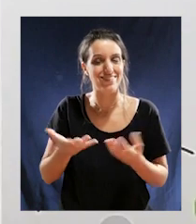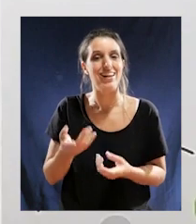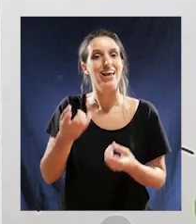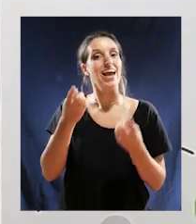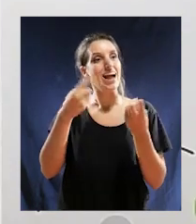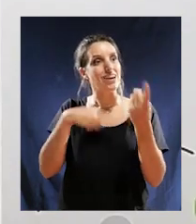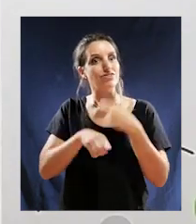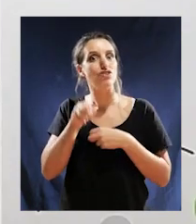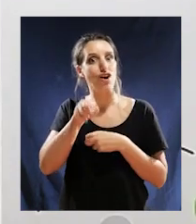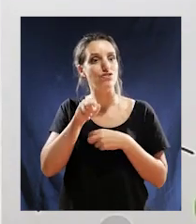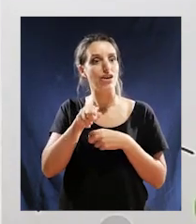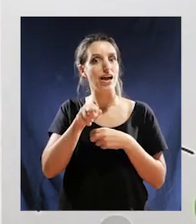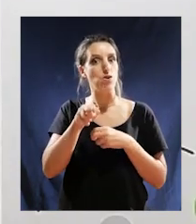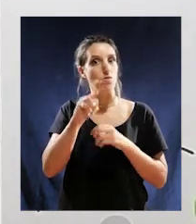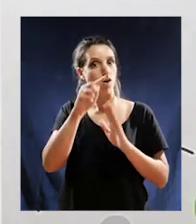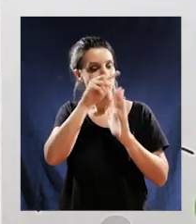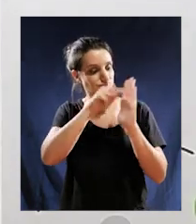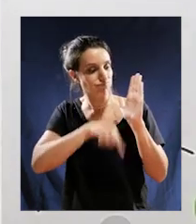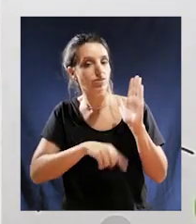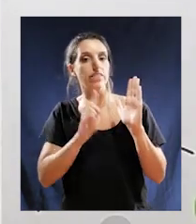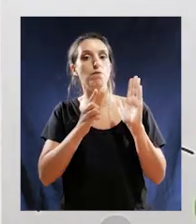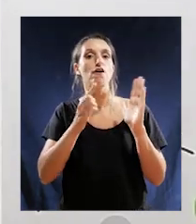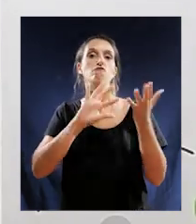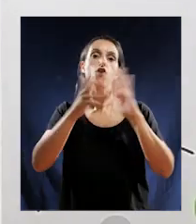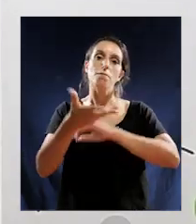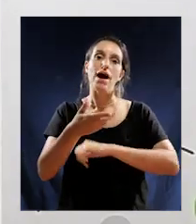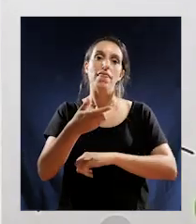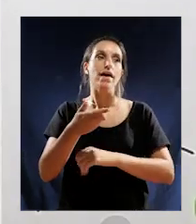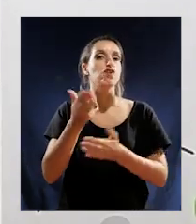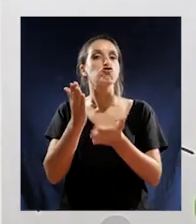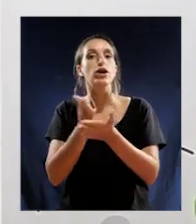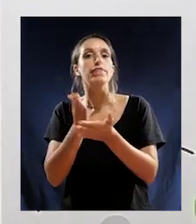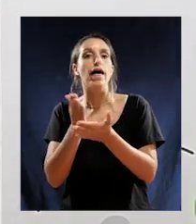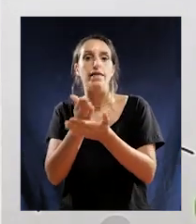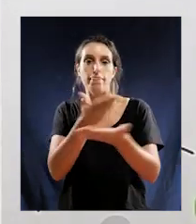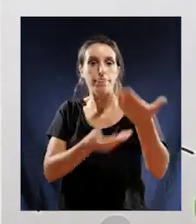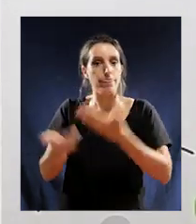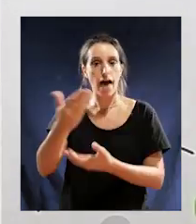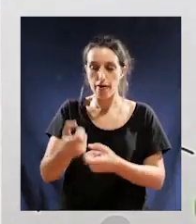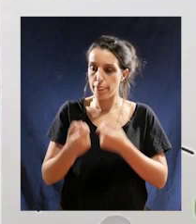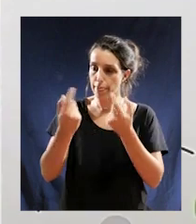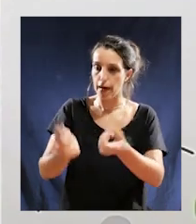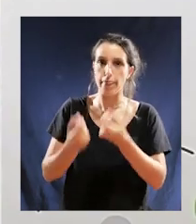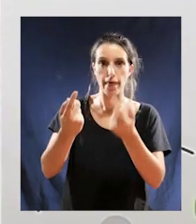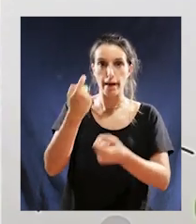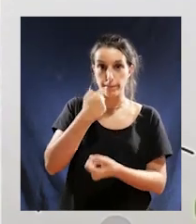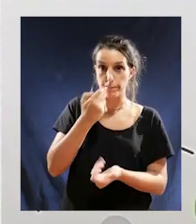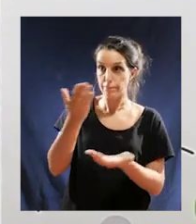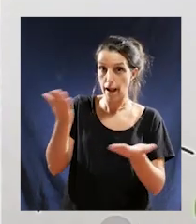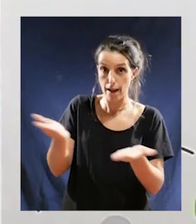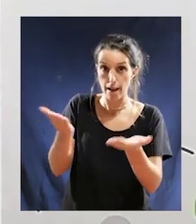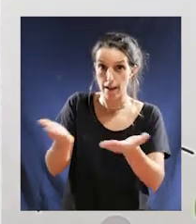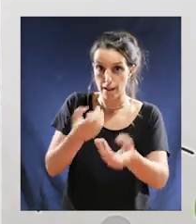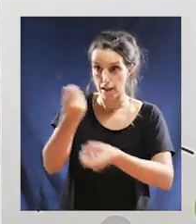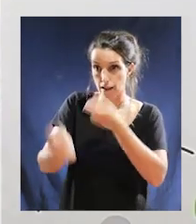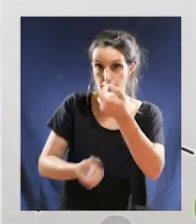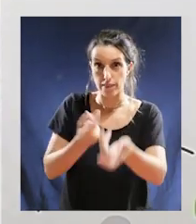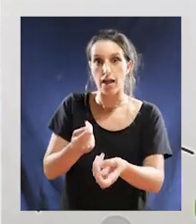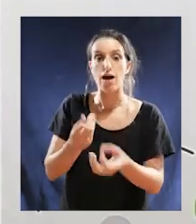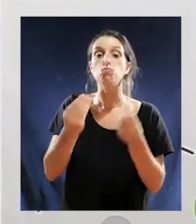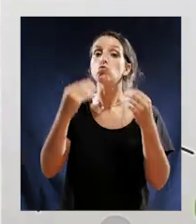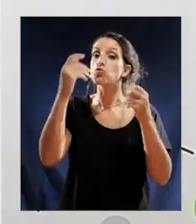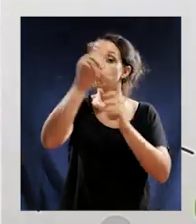hacer una mención acá como extremamos está esta solidaridad esta experiencia de constatar que